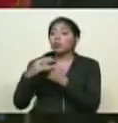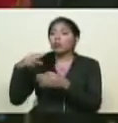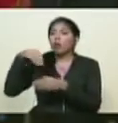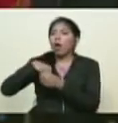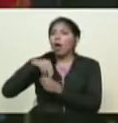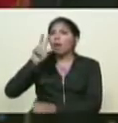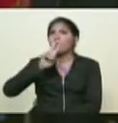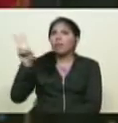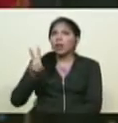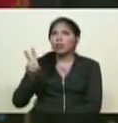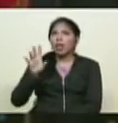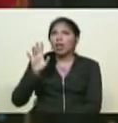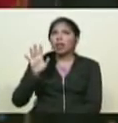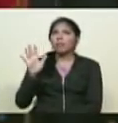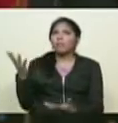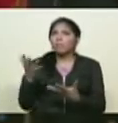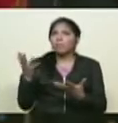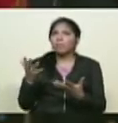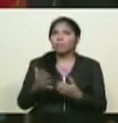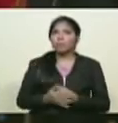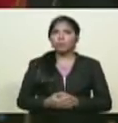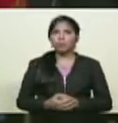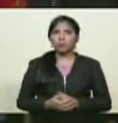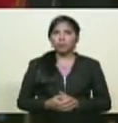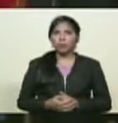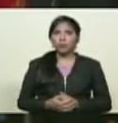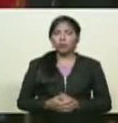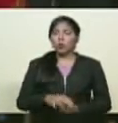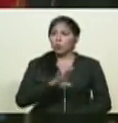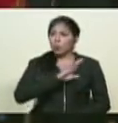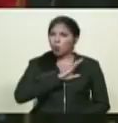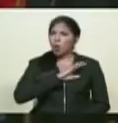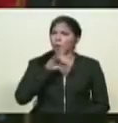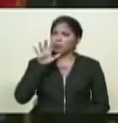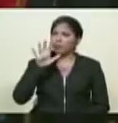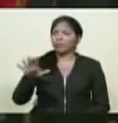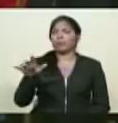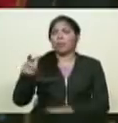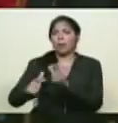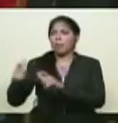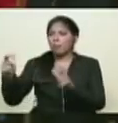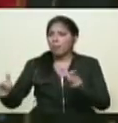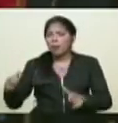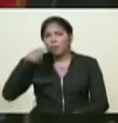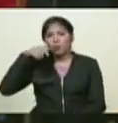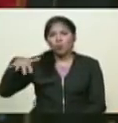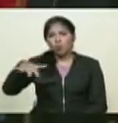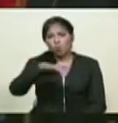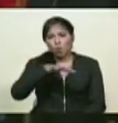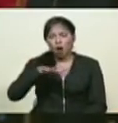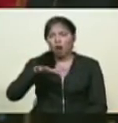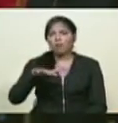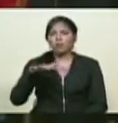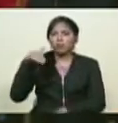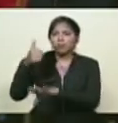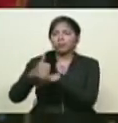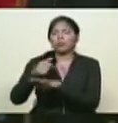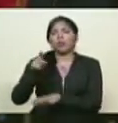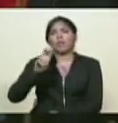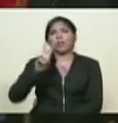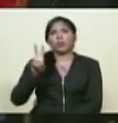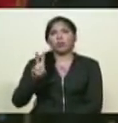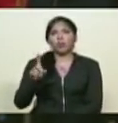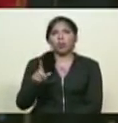absolutamente que corresponde a los venezolanos tratar y por supuesto no constituye una amenaza